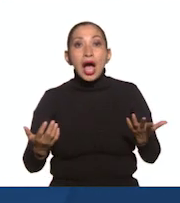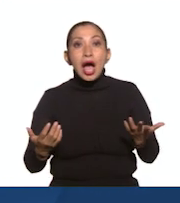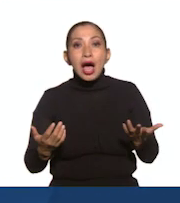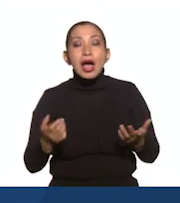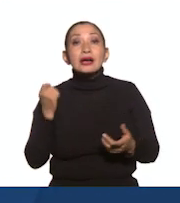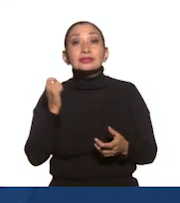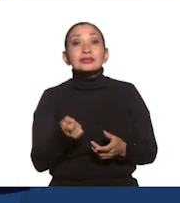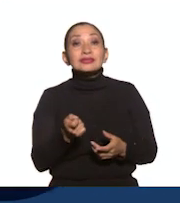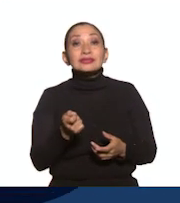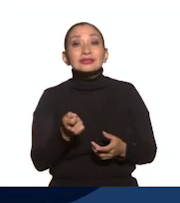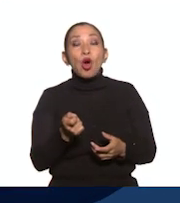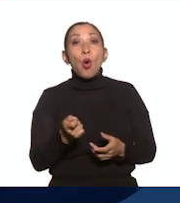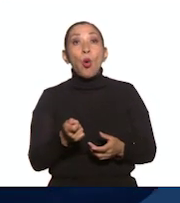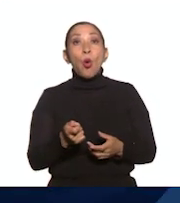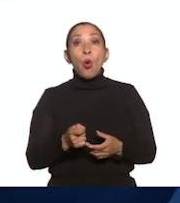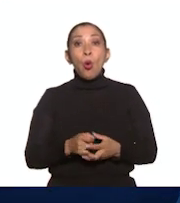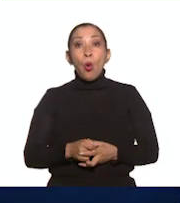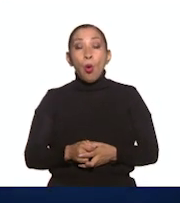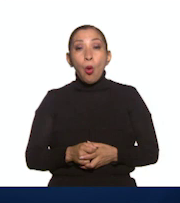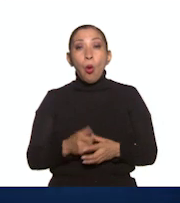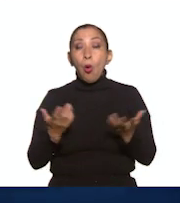¿Qué sale?